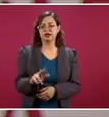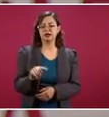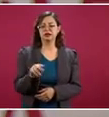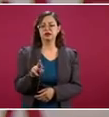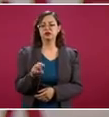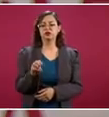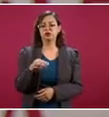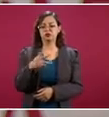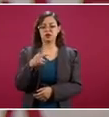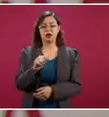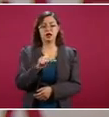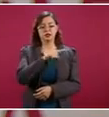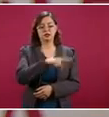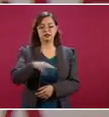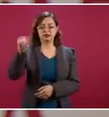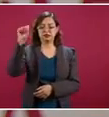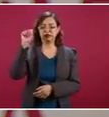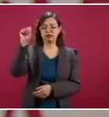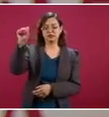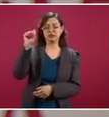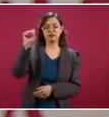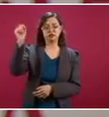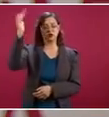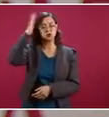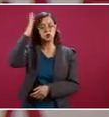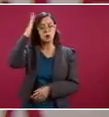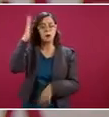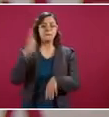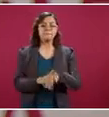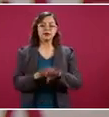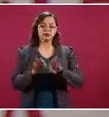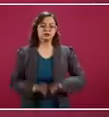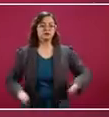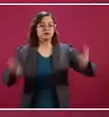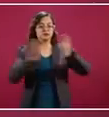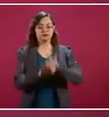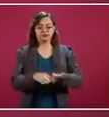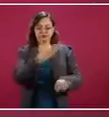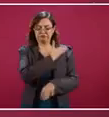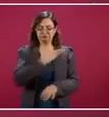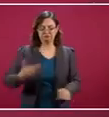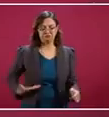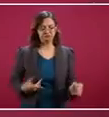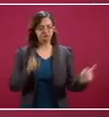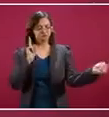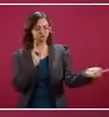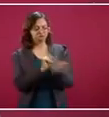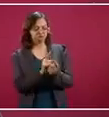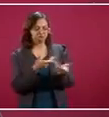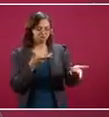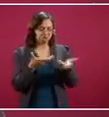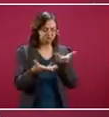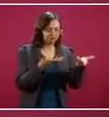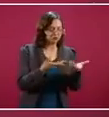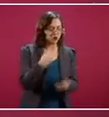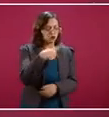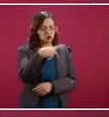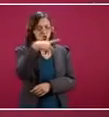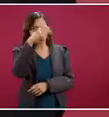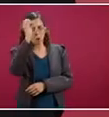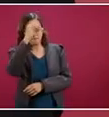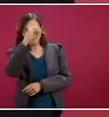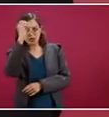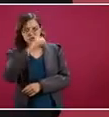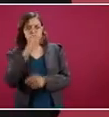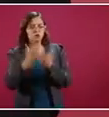dirigente sindical más importante de Estados Unidos. Lo atendió personalmente para escuchar sus puntos de vista